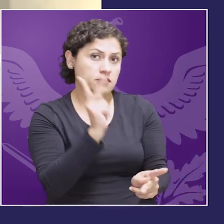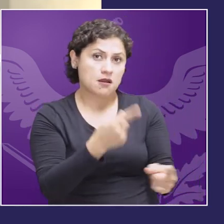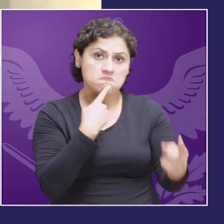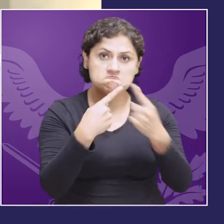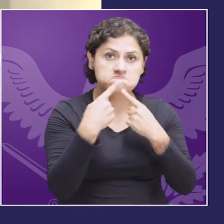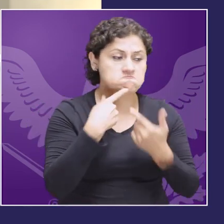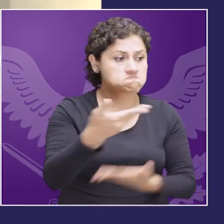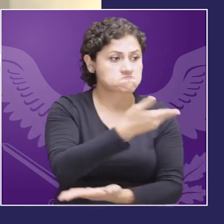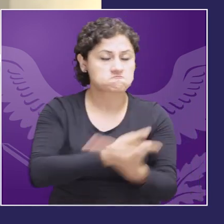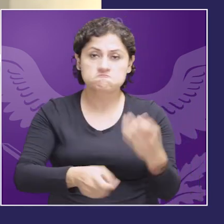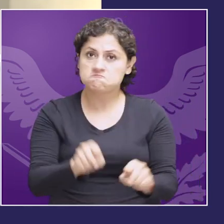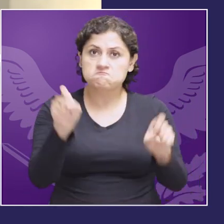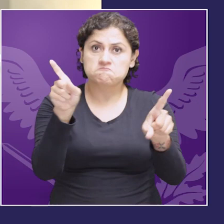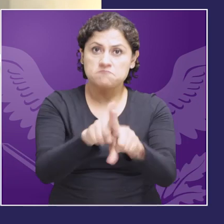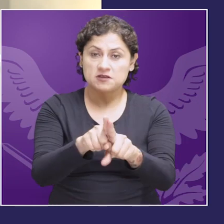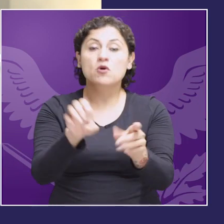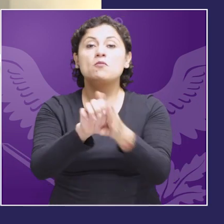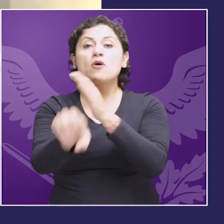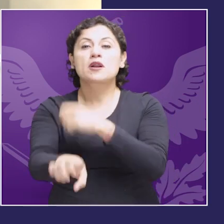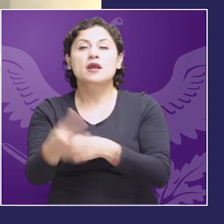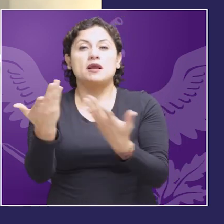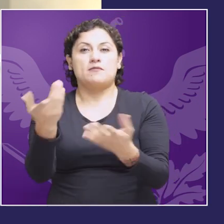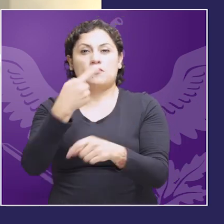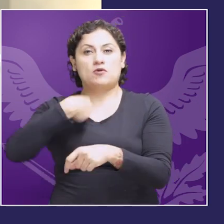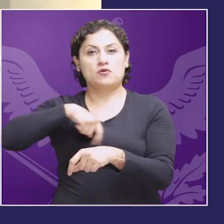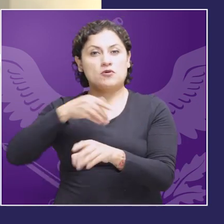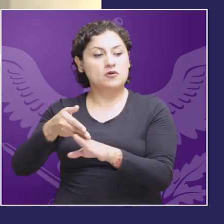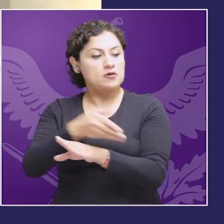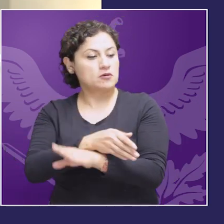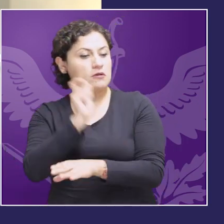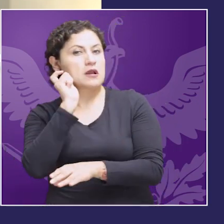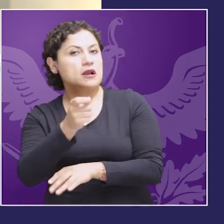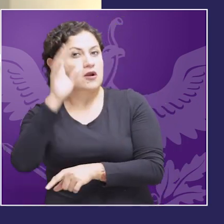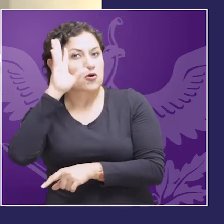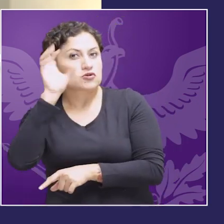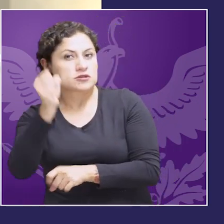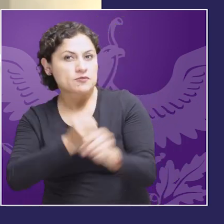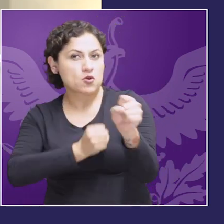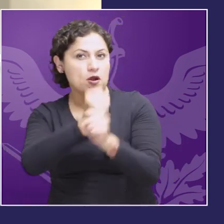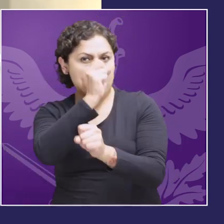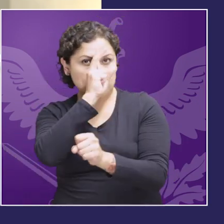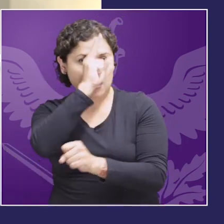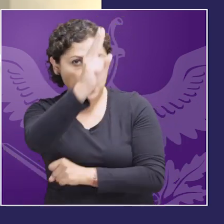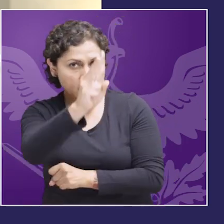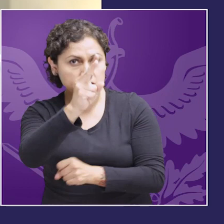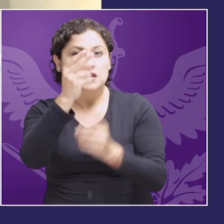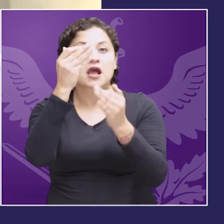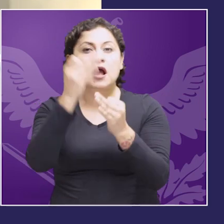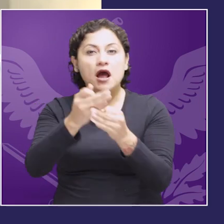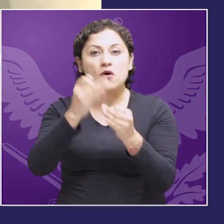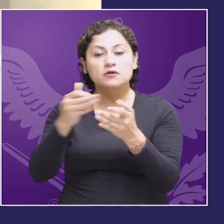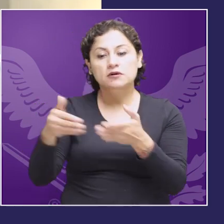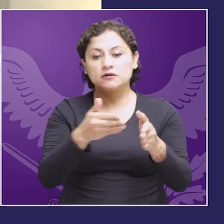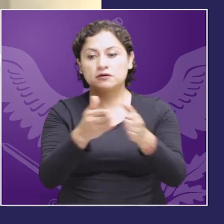de conversar desde muchos espacios. Y cuando uno ve un poco qué pasó con violencia